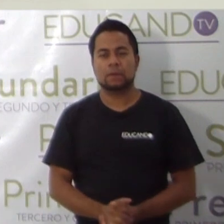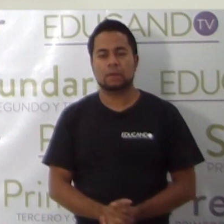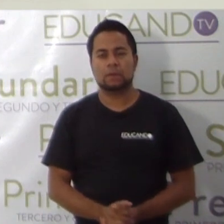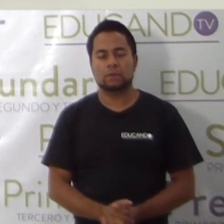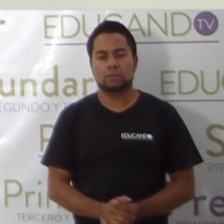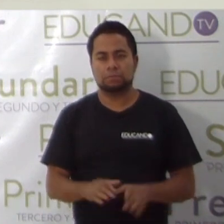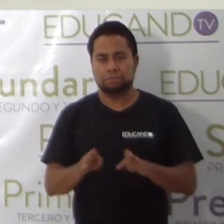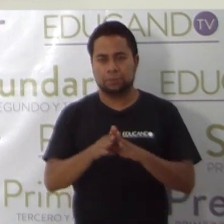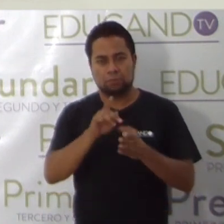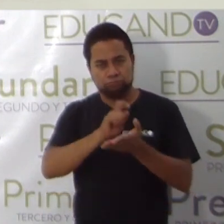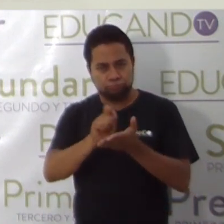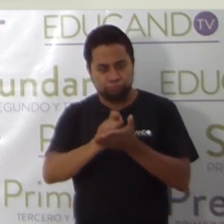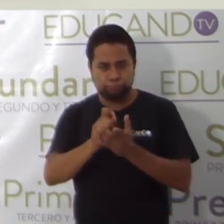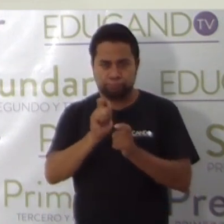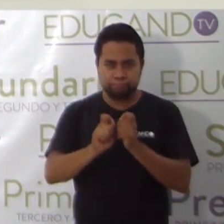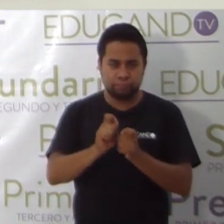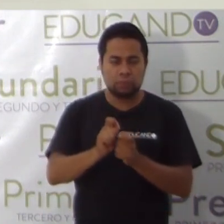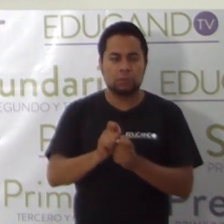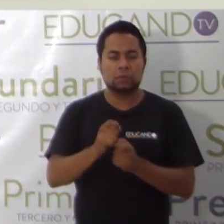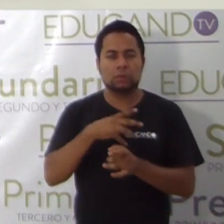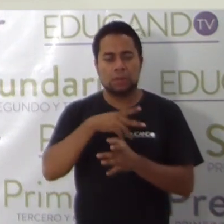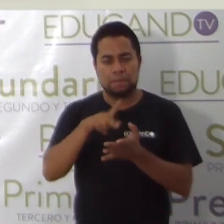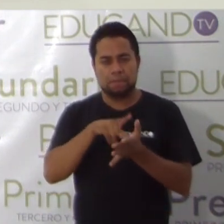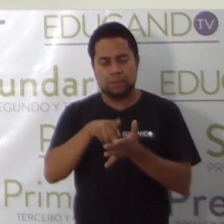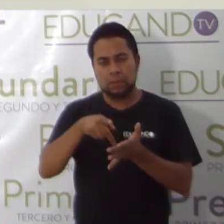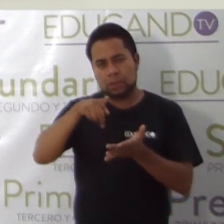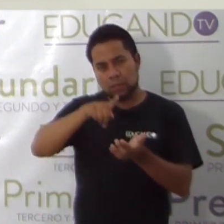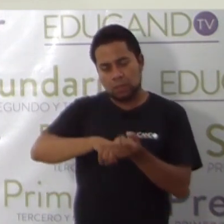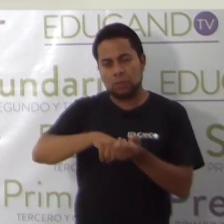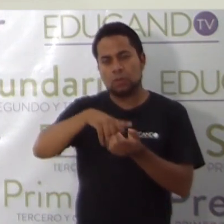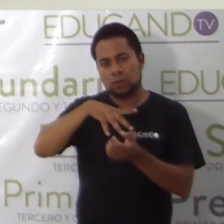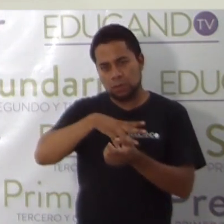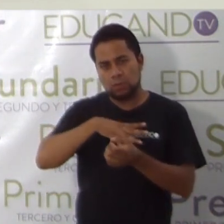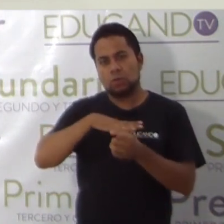hacer la división. ¿Cuántas veces nos cabe